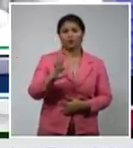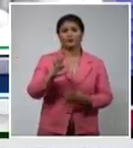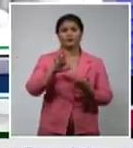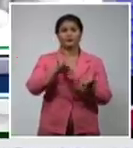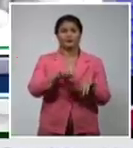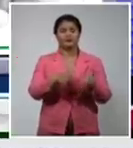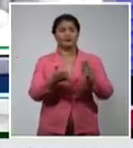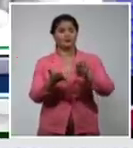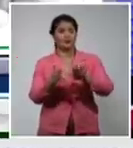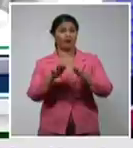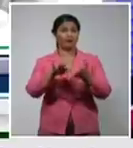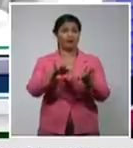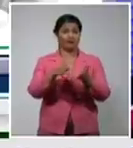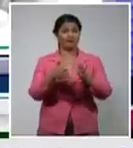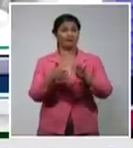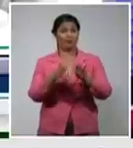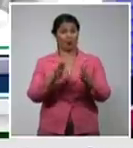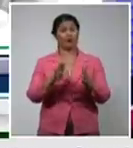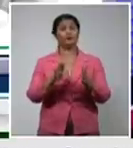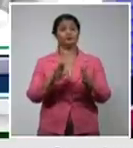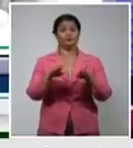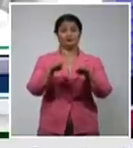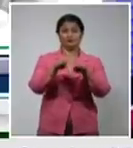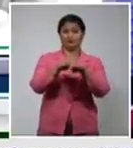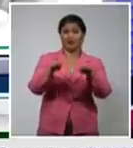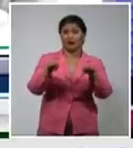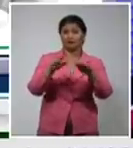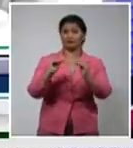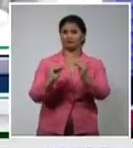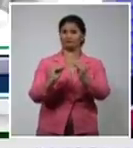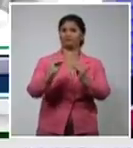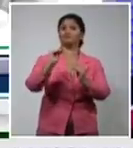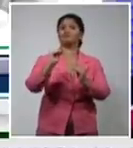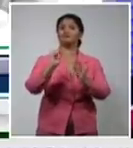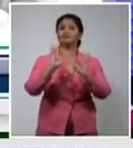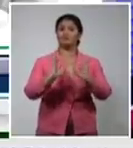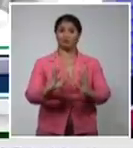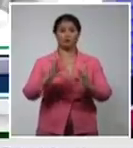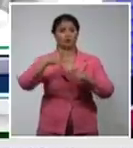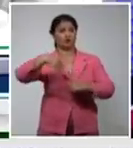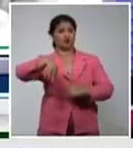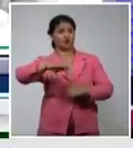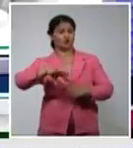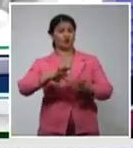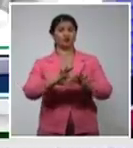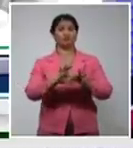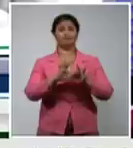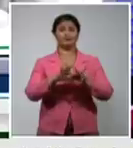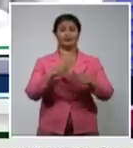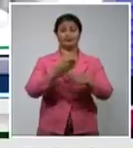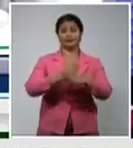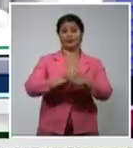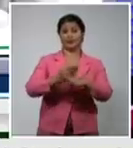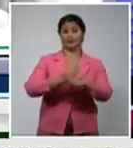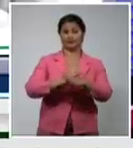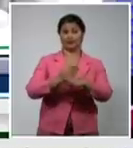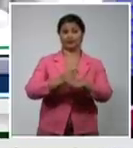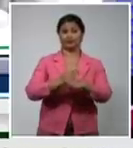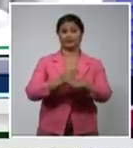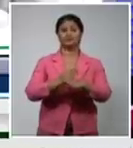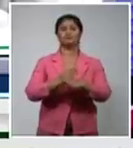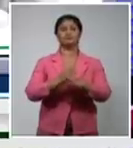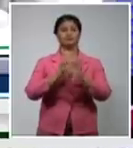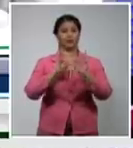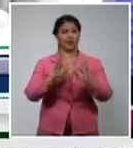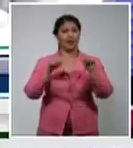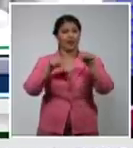más altas incidencias del nuevo coronavirus, lo cual deja en claro la necesidad de atender al detalle los procesos